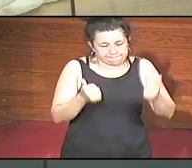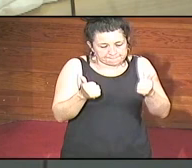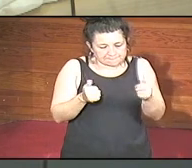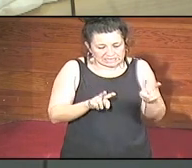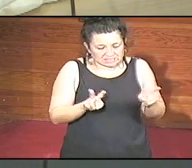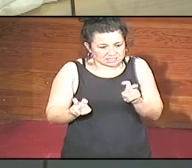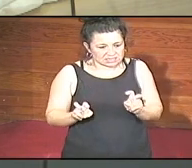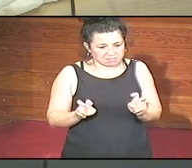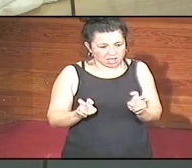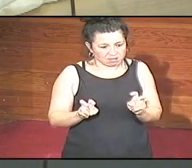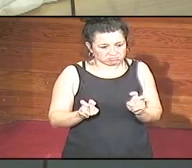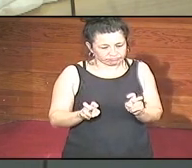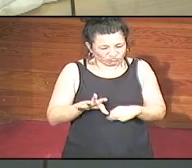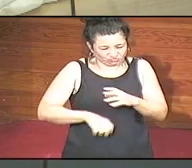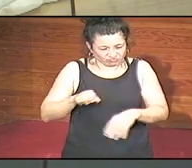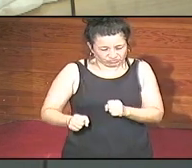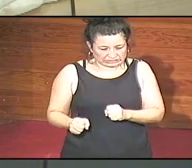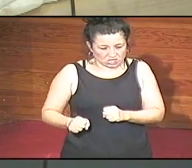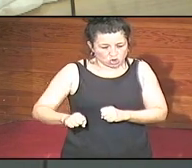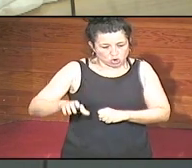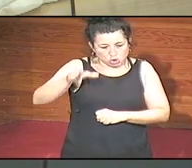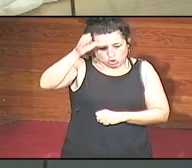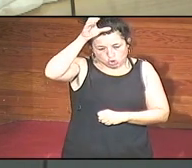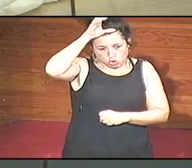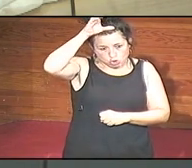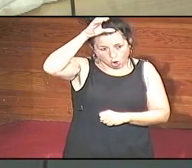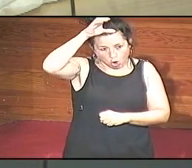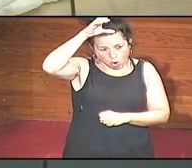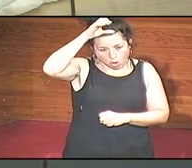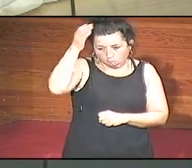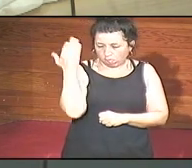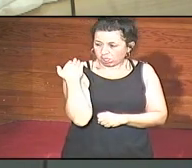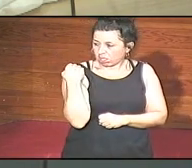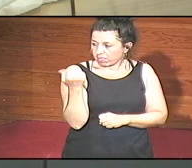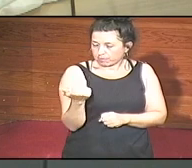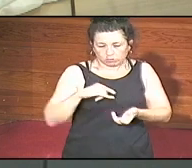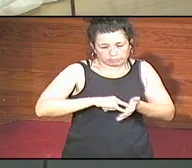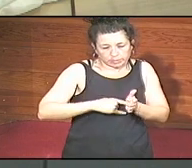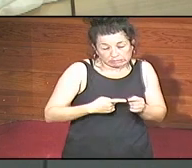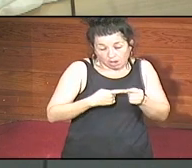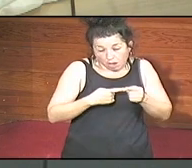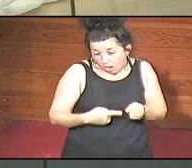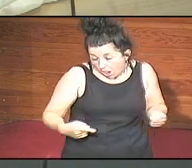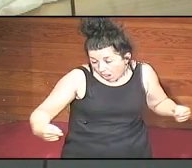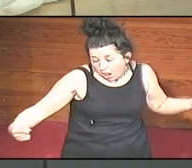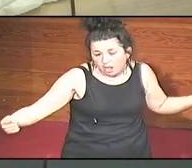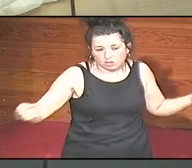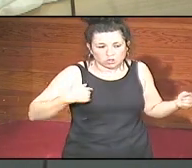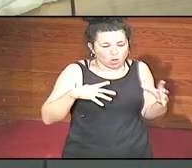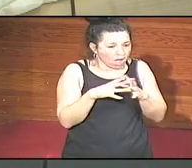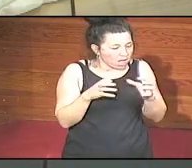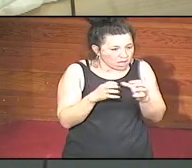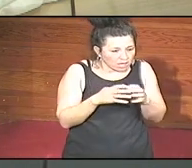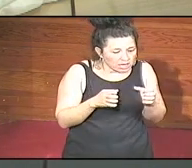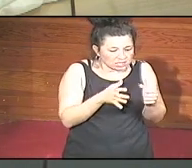en el estado ahora mismo en congo acabo de hacer un proyecto muy largo de los proyectos que más ganas tenía que hacer el recorrido